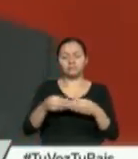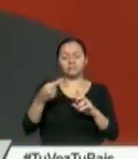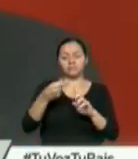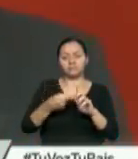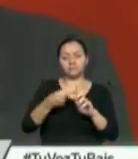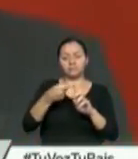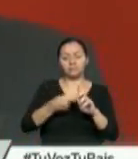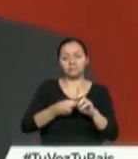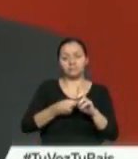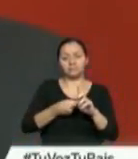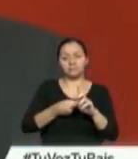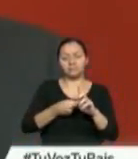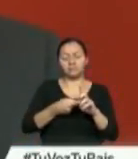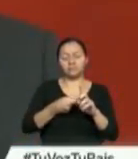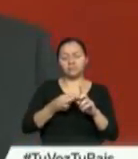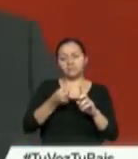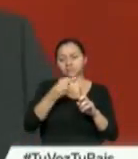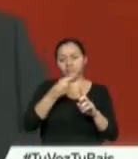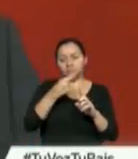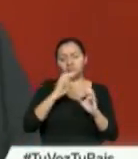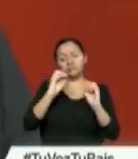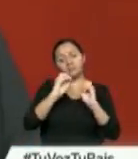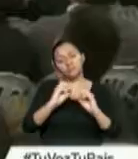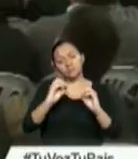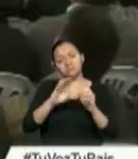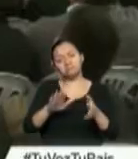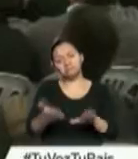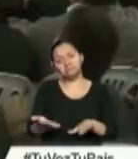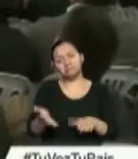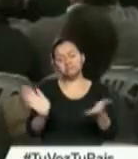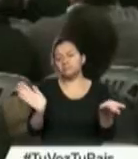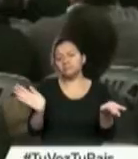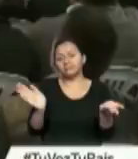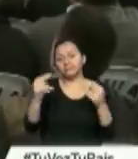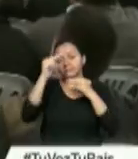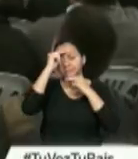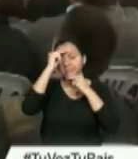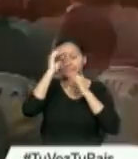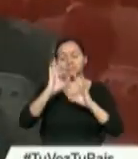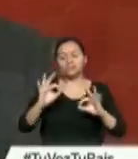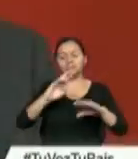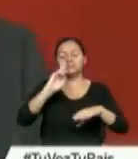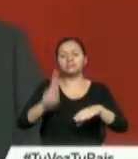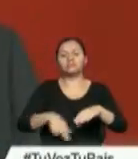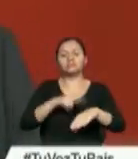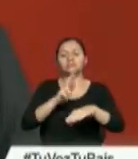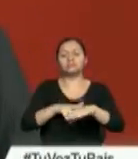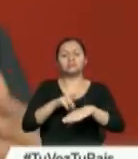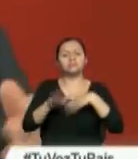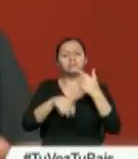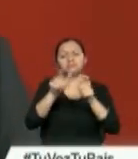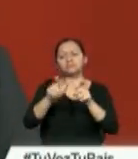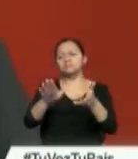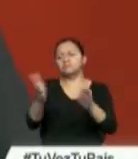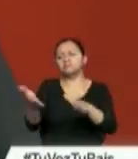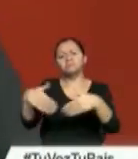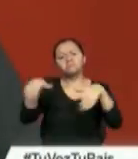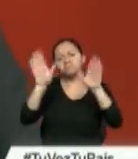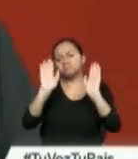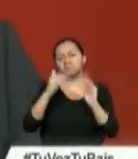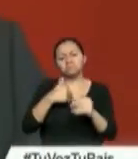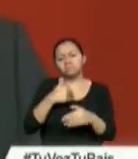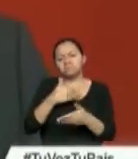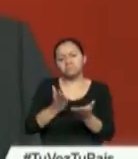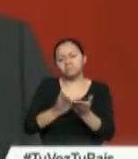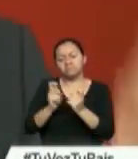que cuesta un tratamiento, o sencillamente se moría. No había noticia. Era normal que se muriera la gente si no podía acceder a los servicios de